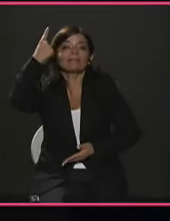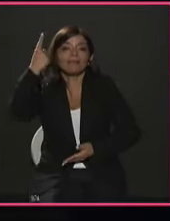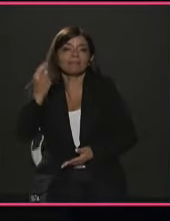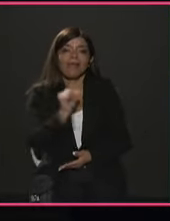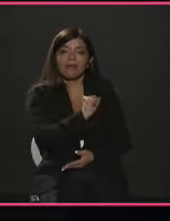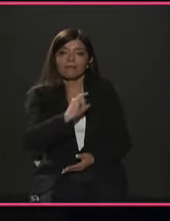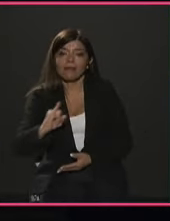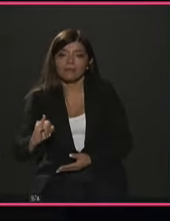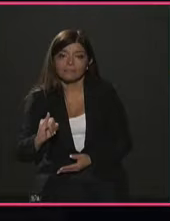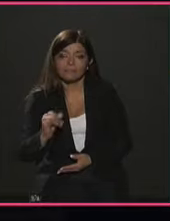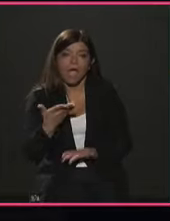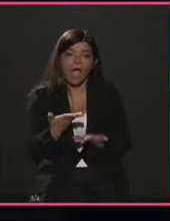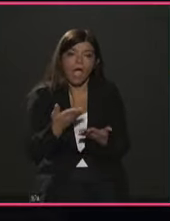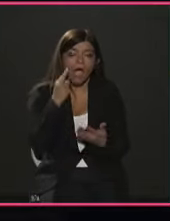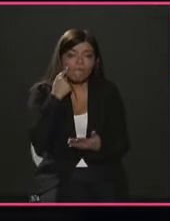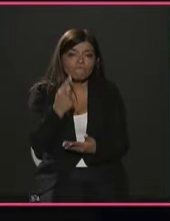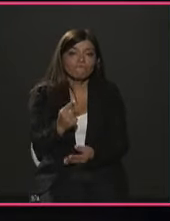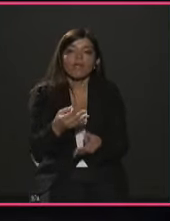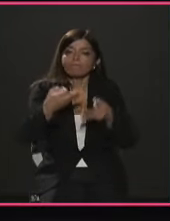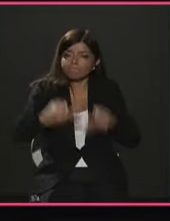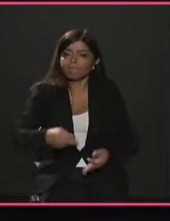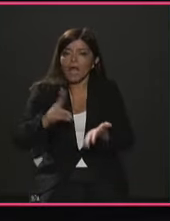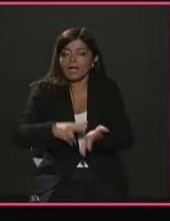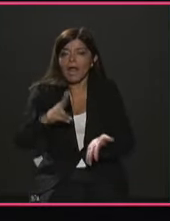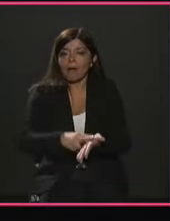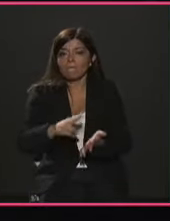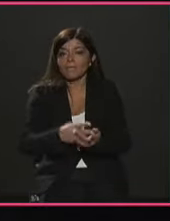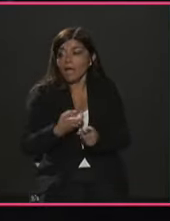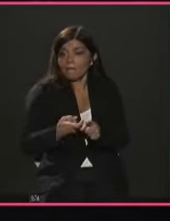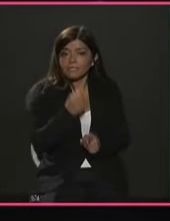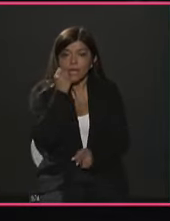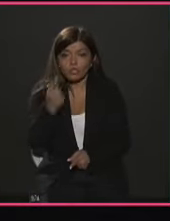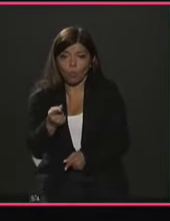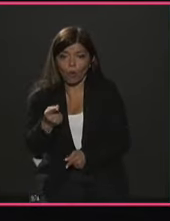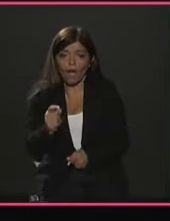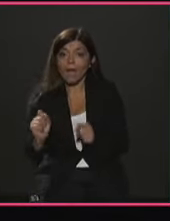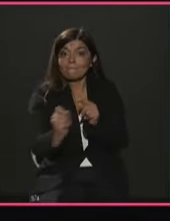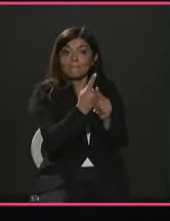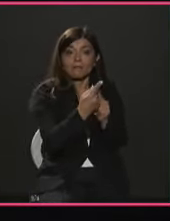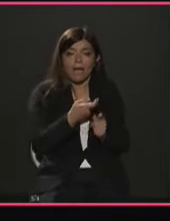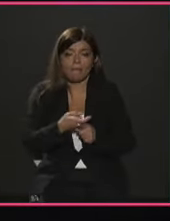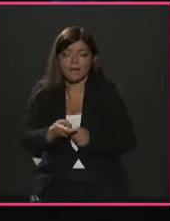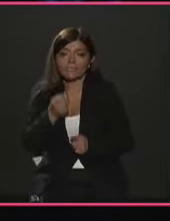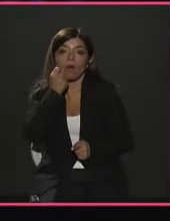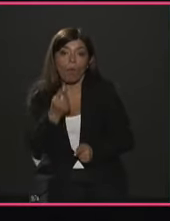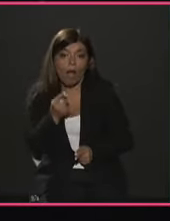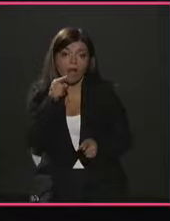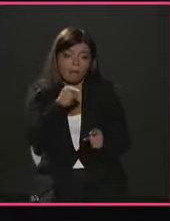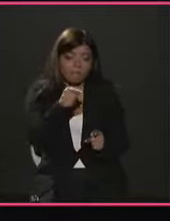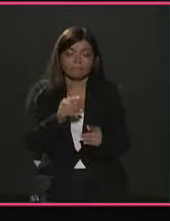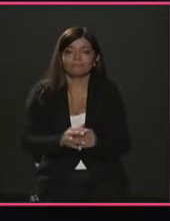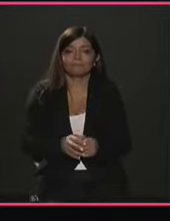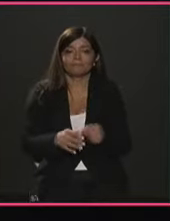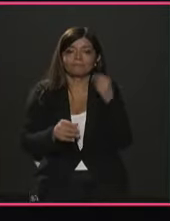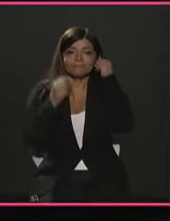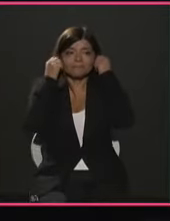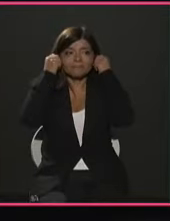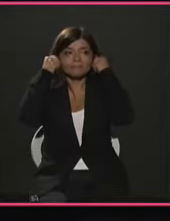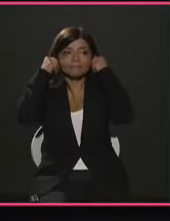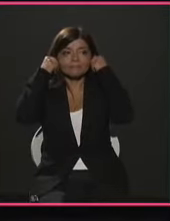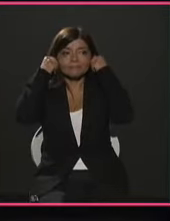Inteligencia artificial ver realmente las las amenazas que enfrentamos empecemos con la primera